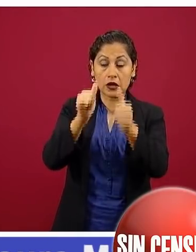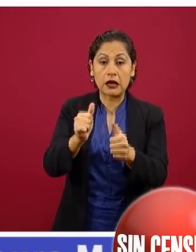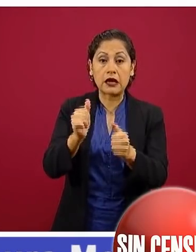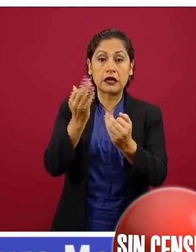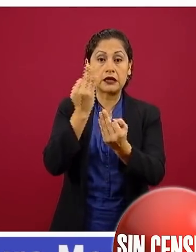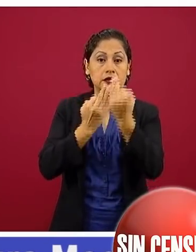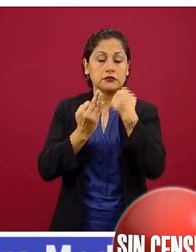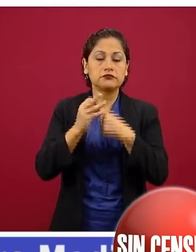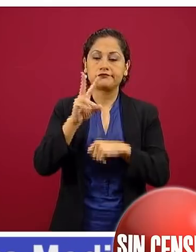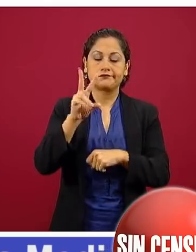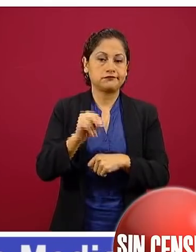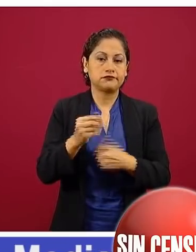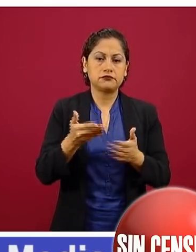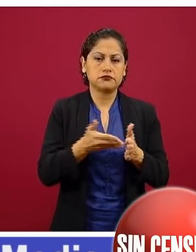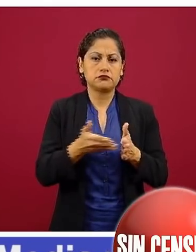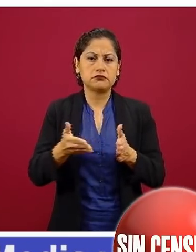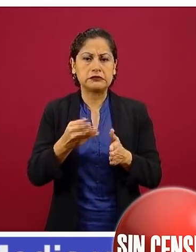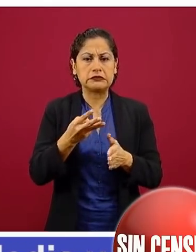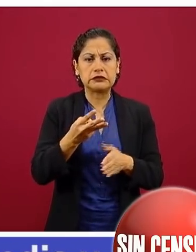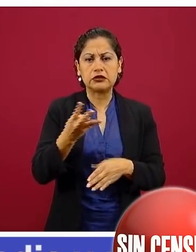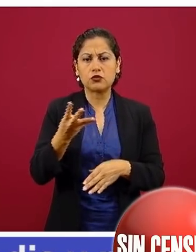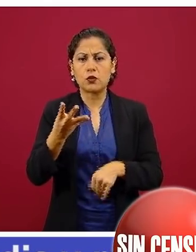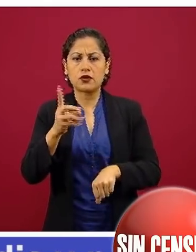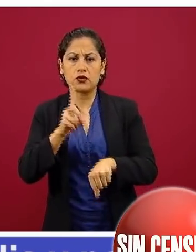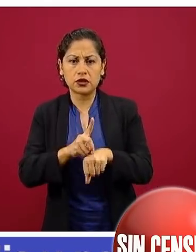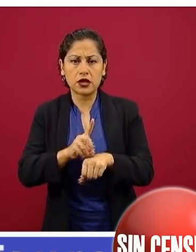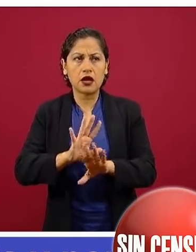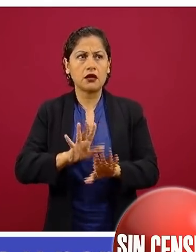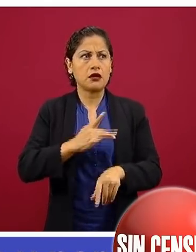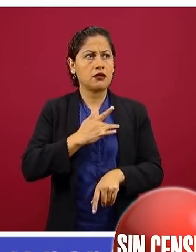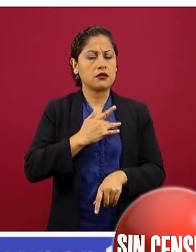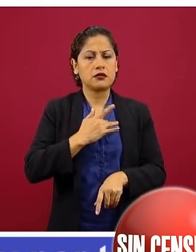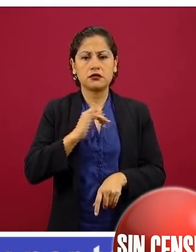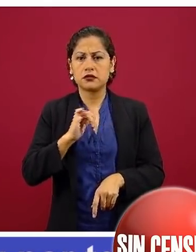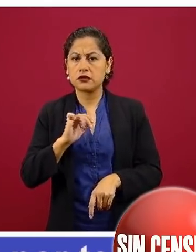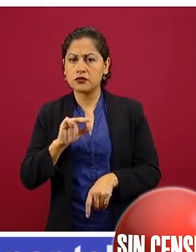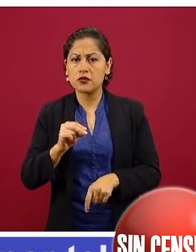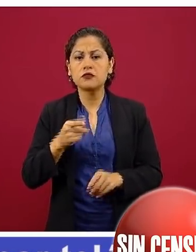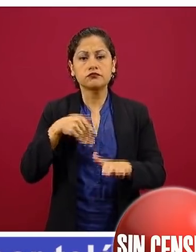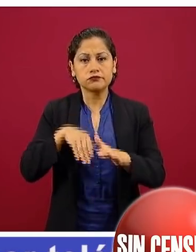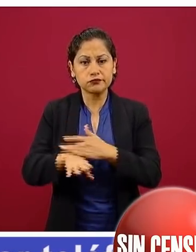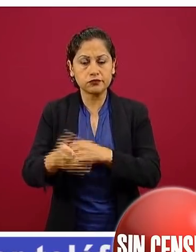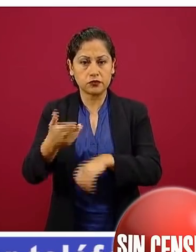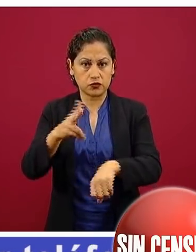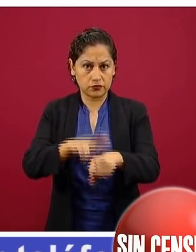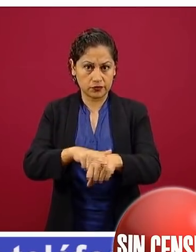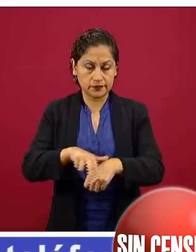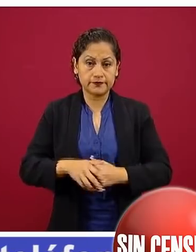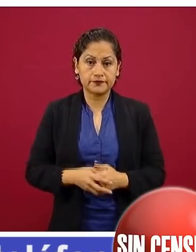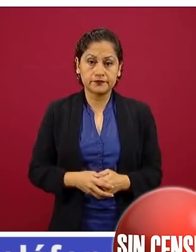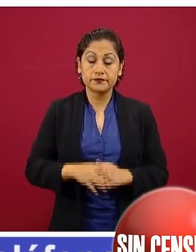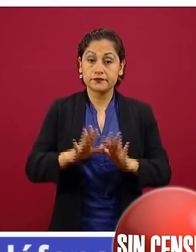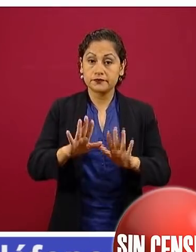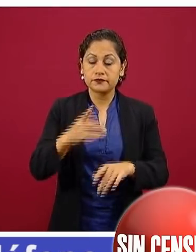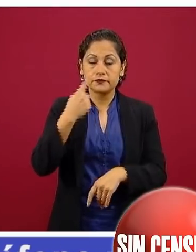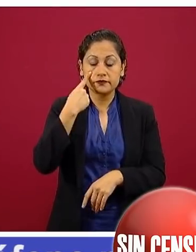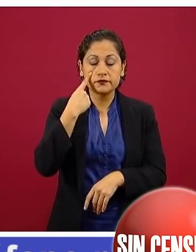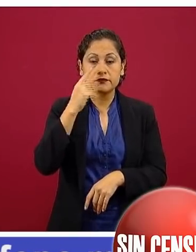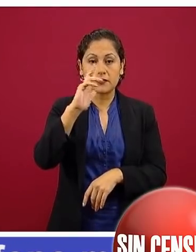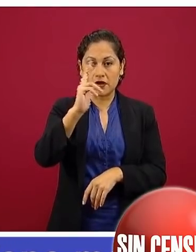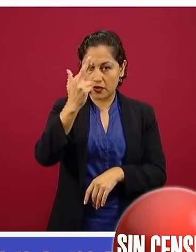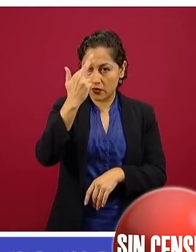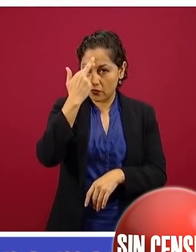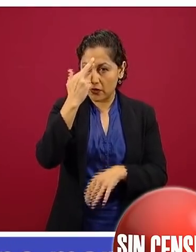2, 3 o 4 o un poco más días. Y reiteramos, muy importante que las personas que tienen